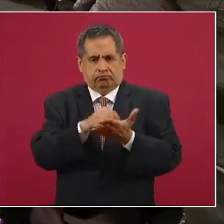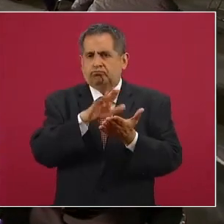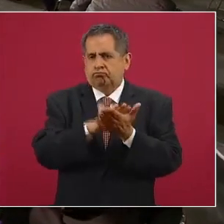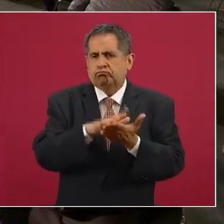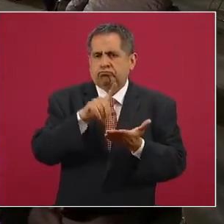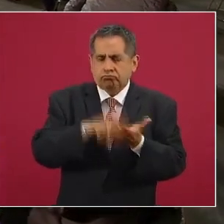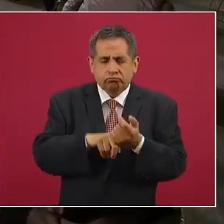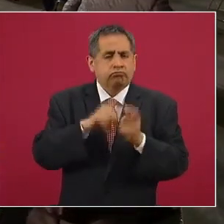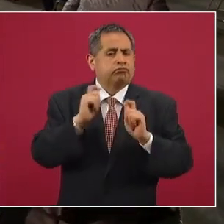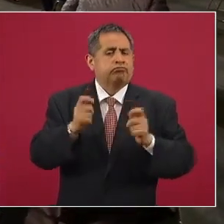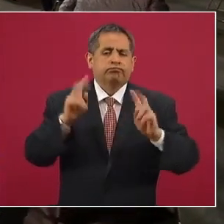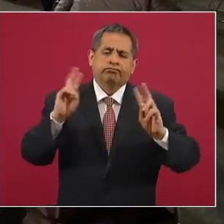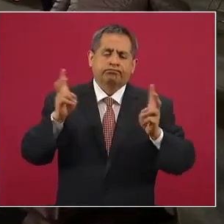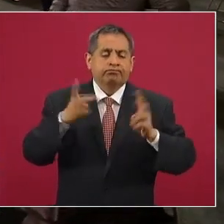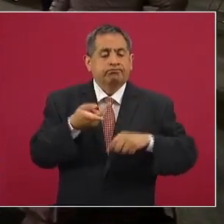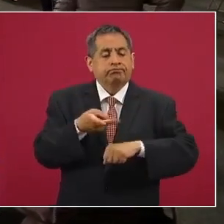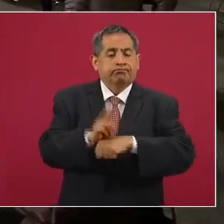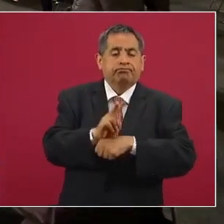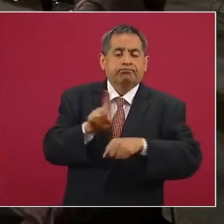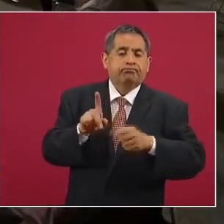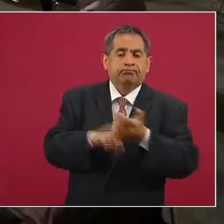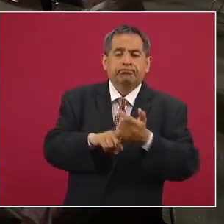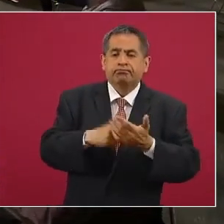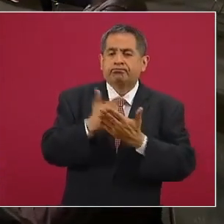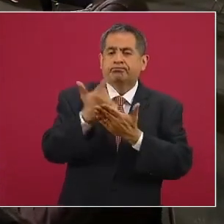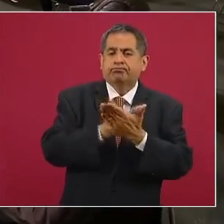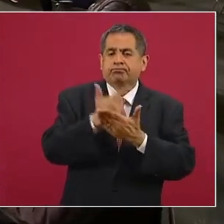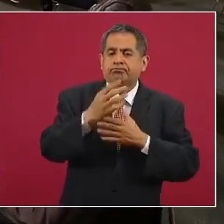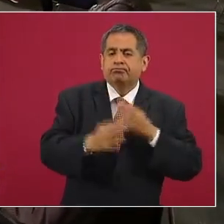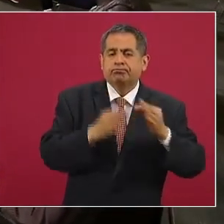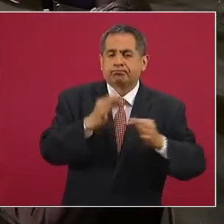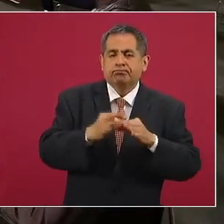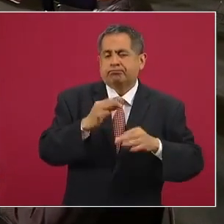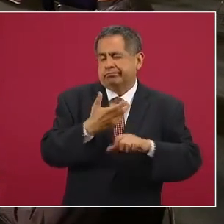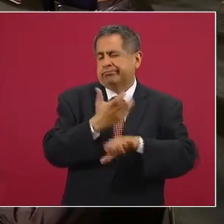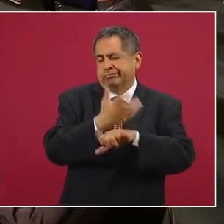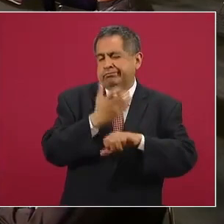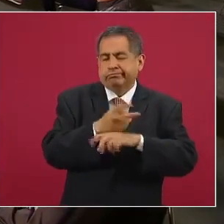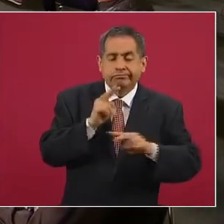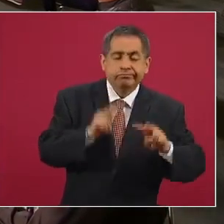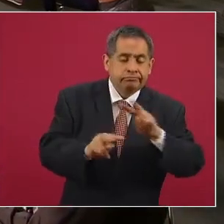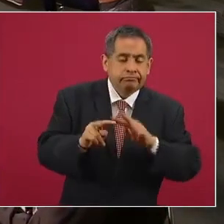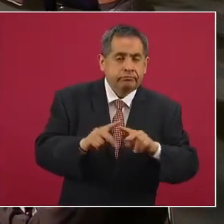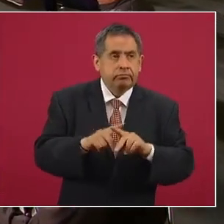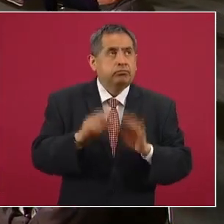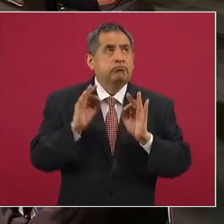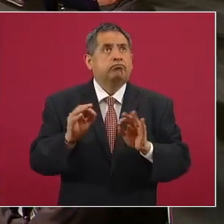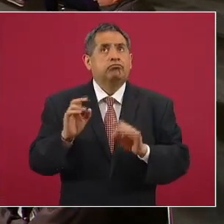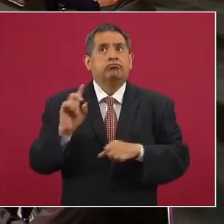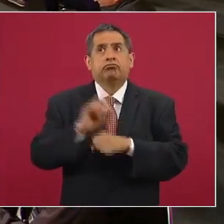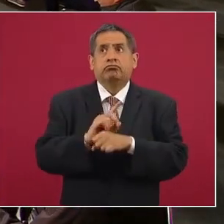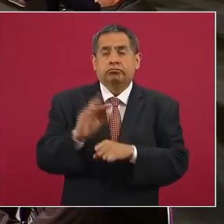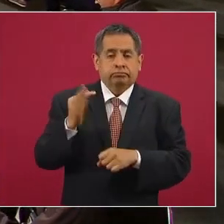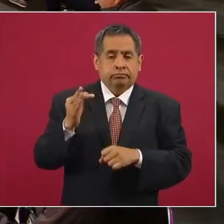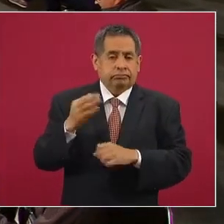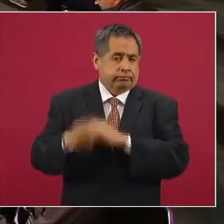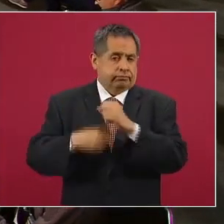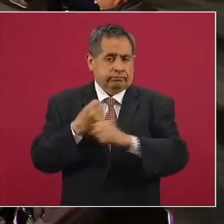registrados bajo la supervisión del Censo Poblacional de los Estados Unidos hasta febrero